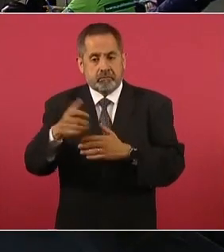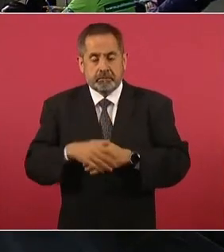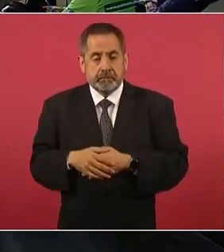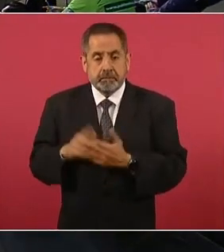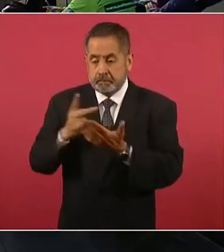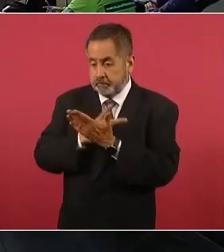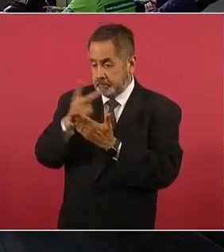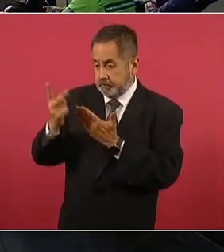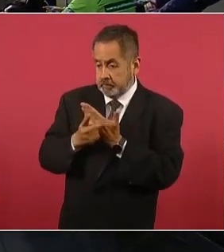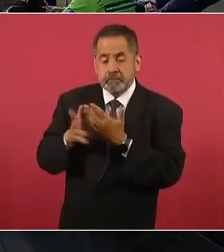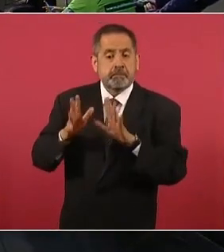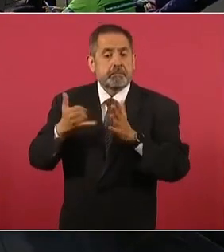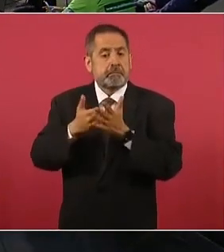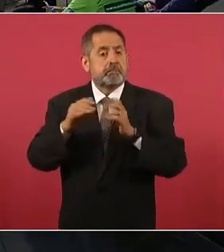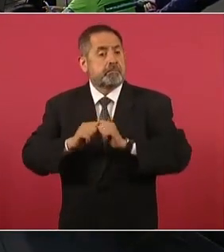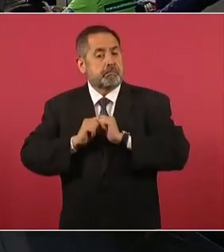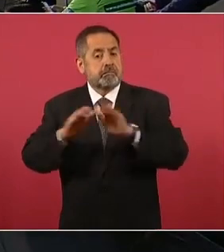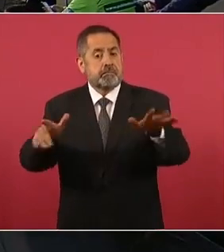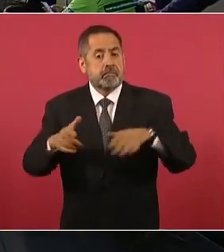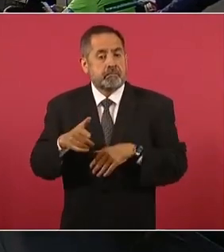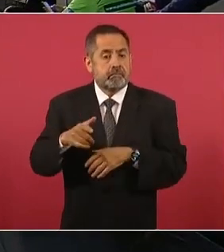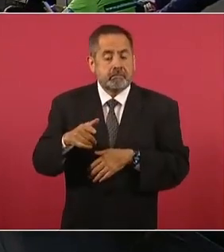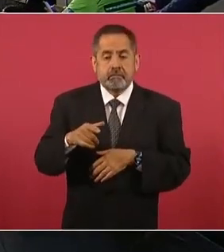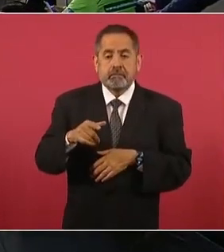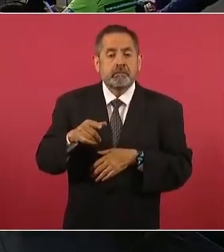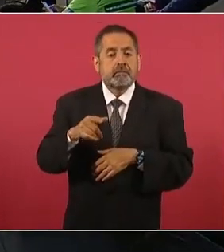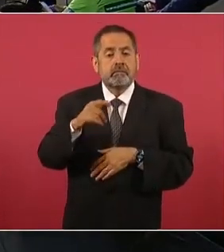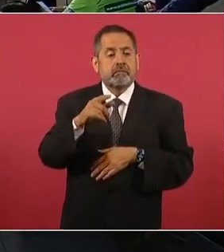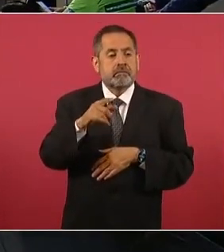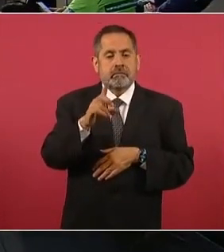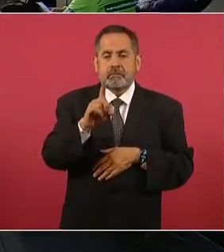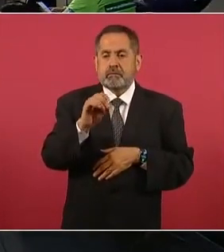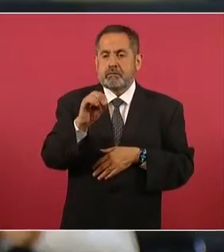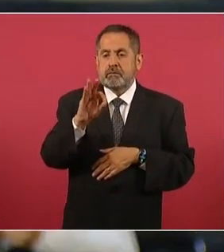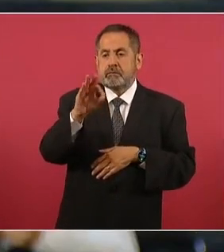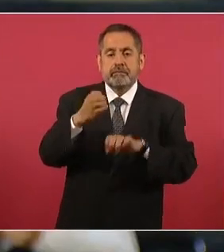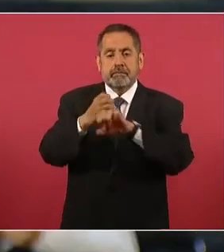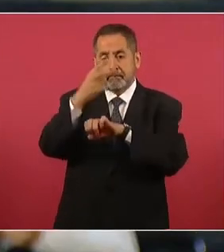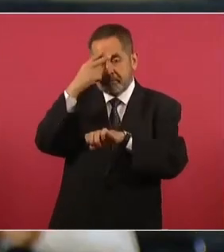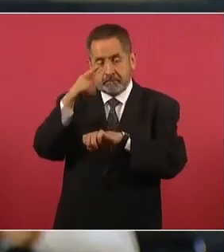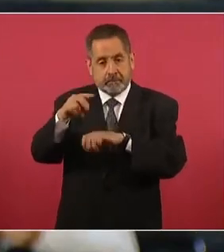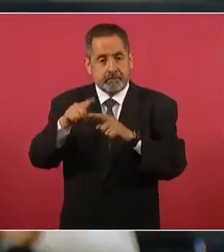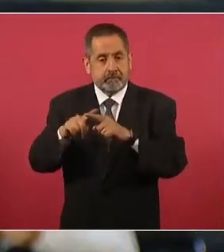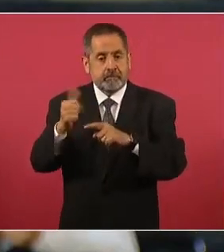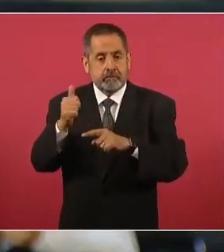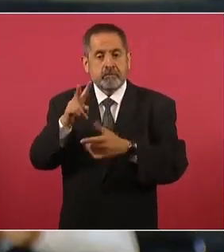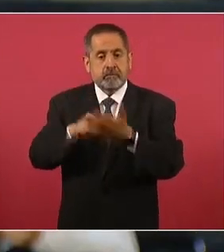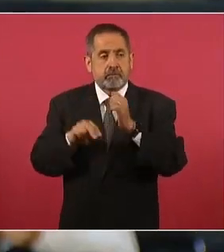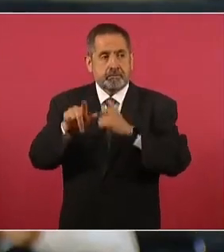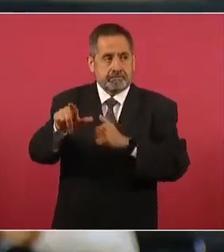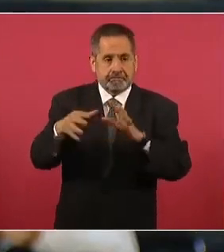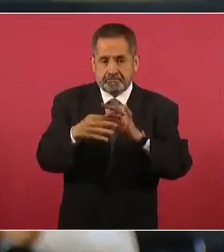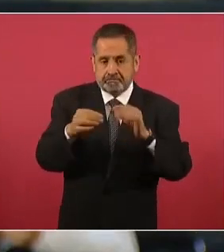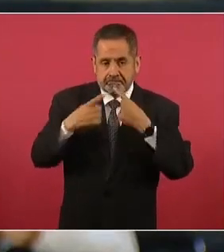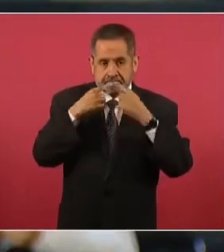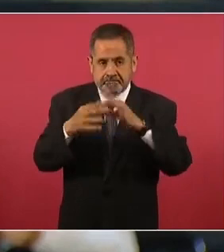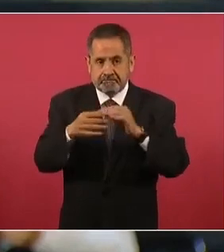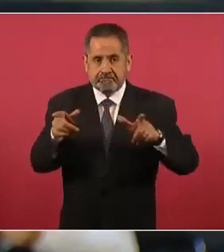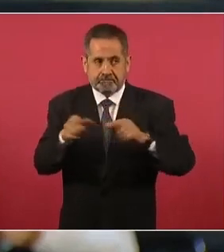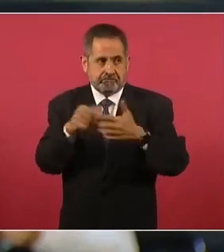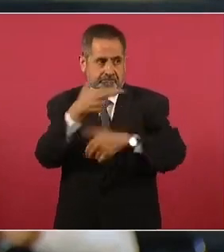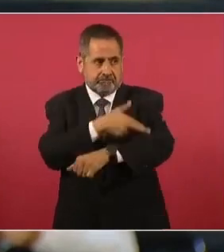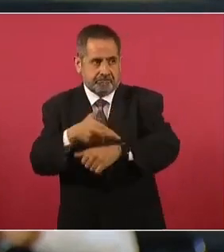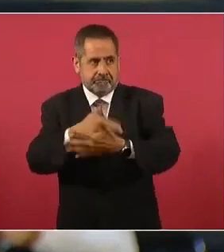se publicó en la Gaceta Oficial del Estado de México en agosto del 2017. En la trama de esta